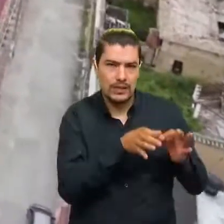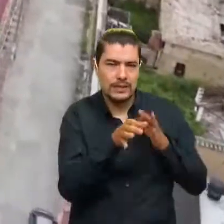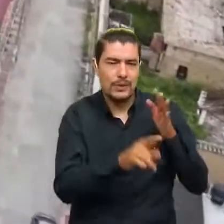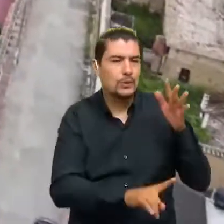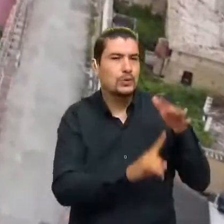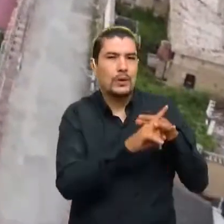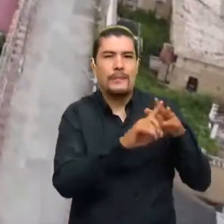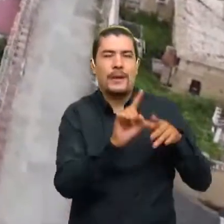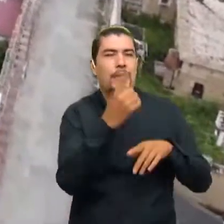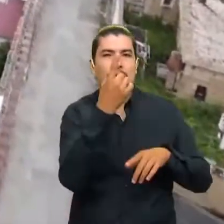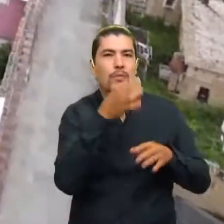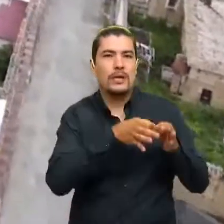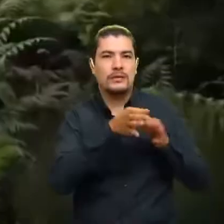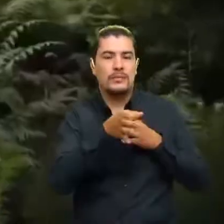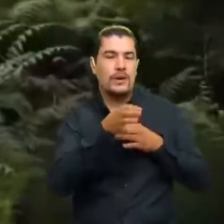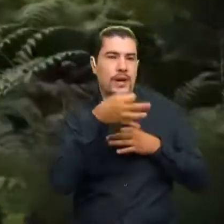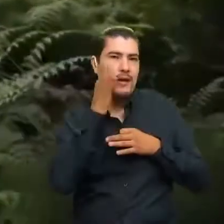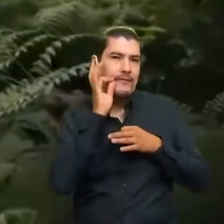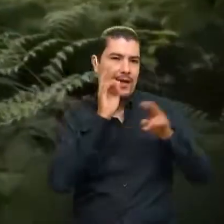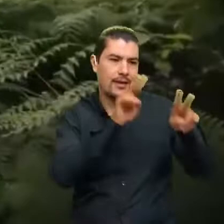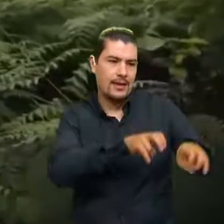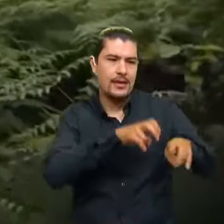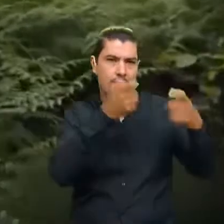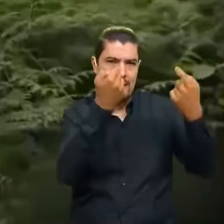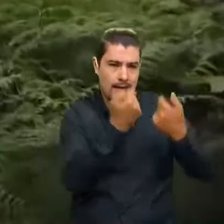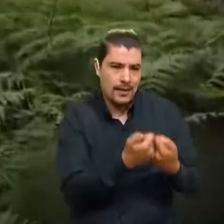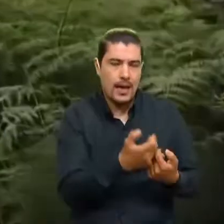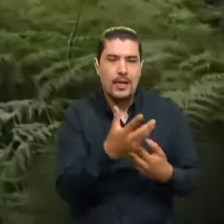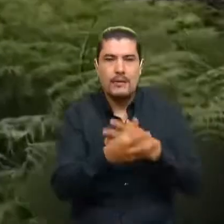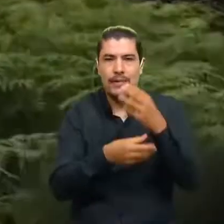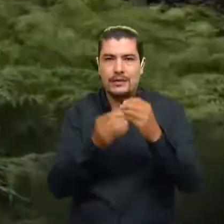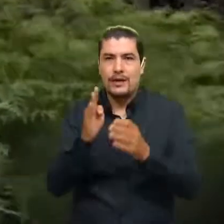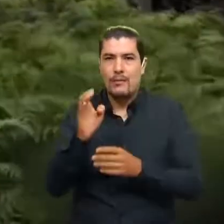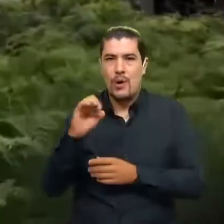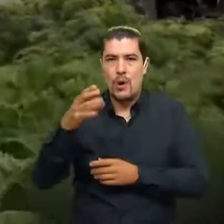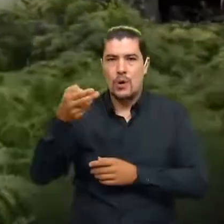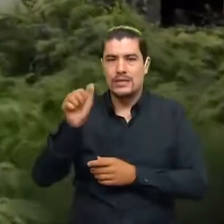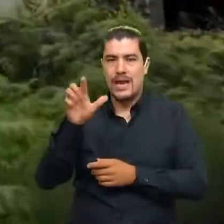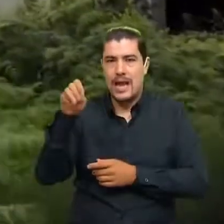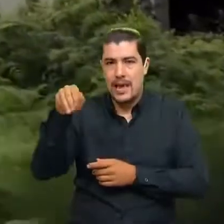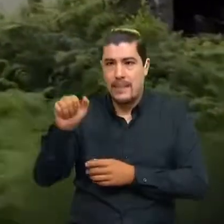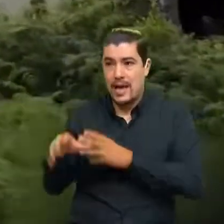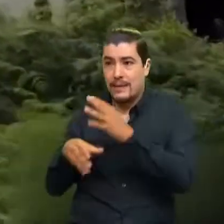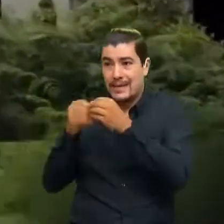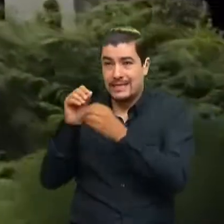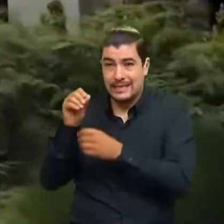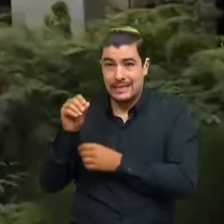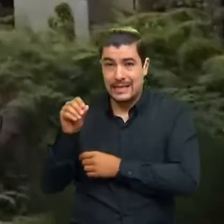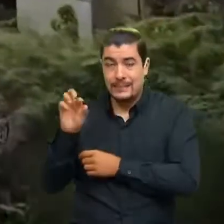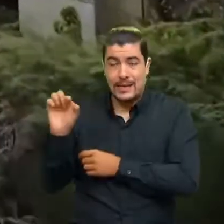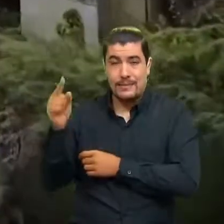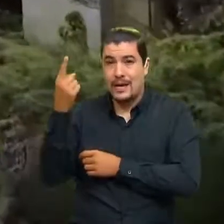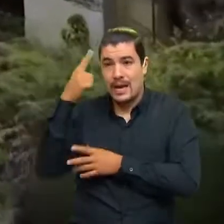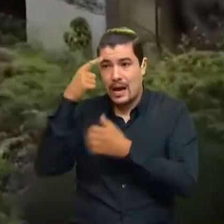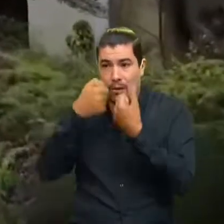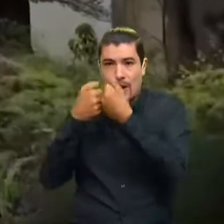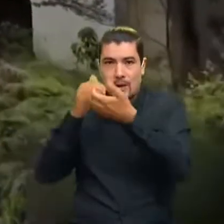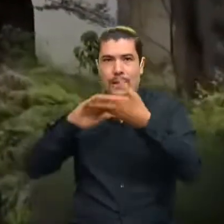surgir esto. Estuvimos en Bochalema, estuvimos en Chinácota, donde se firmó el primer tratado de paz, se firmó en